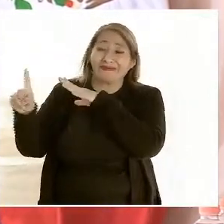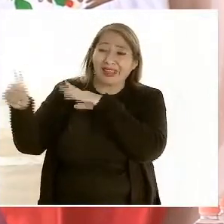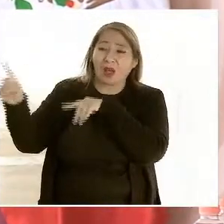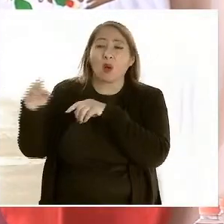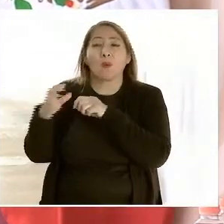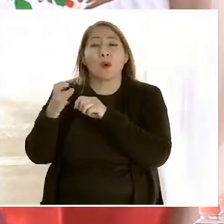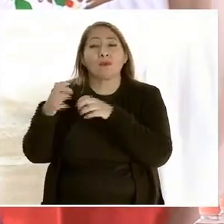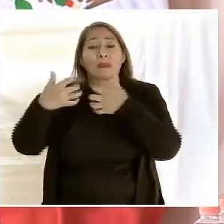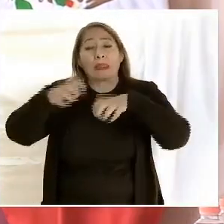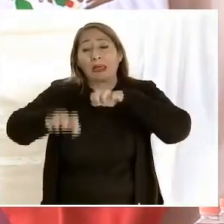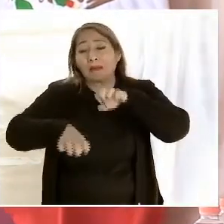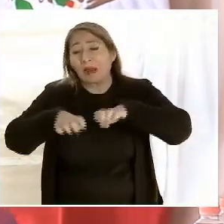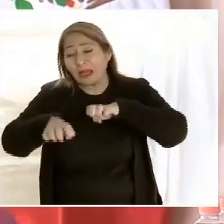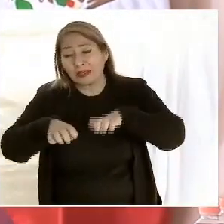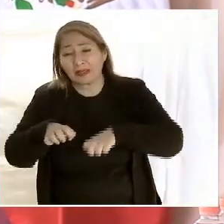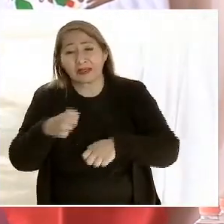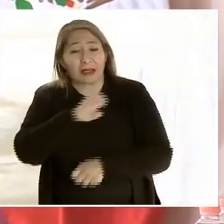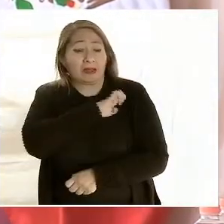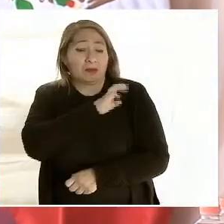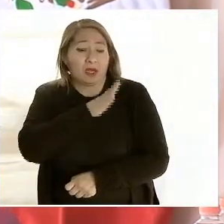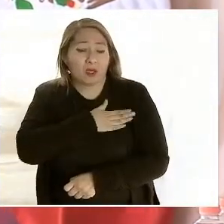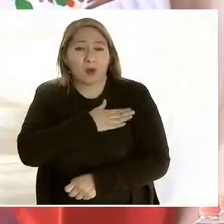españolas, Repsol,